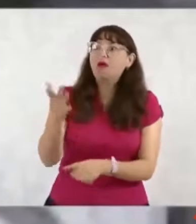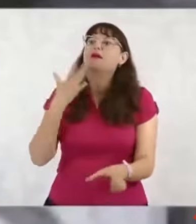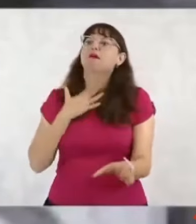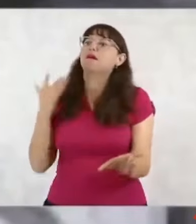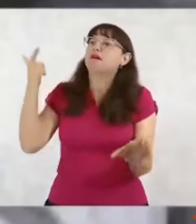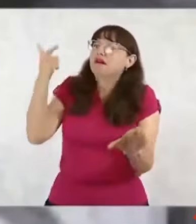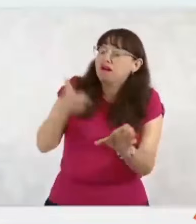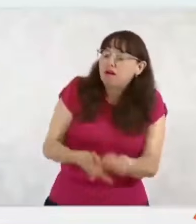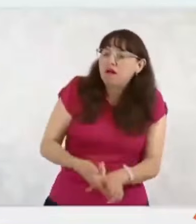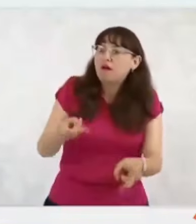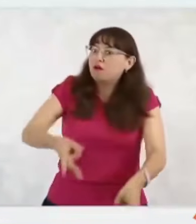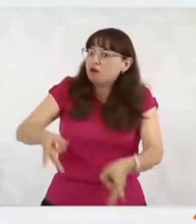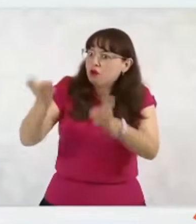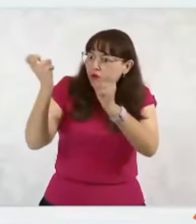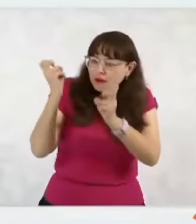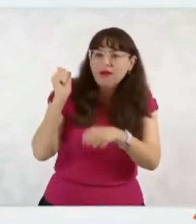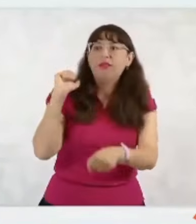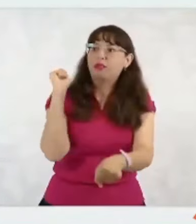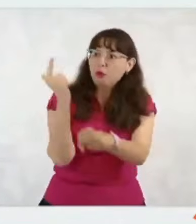ilegal.